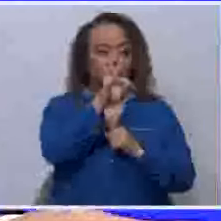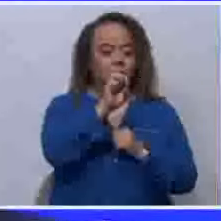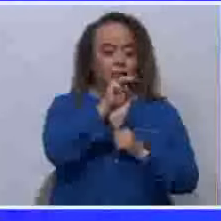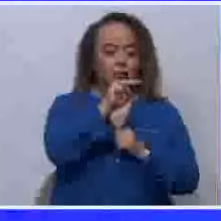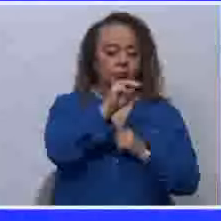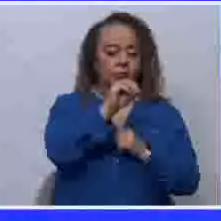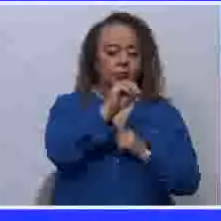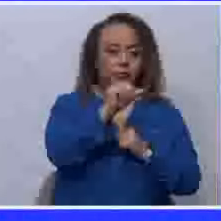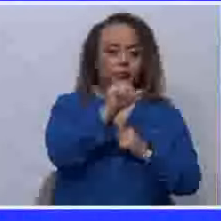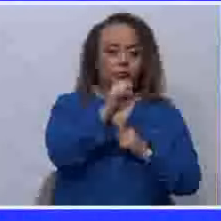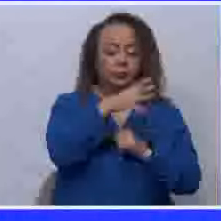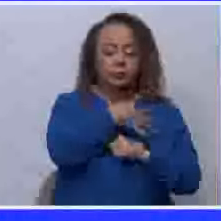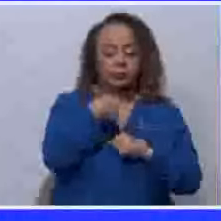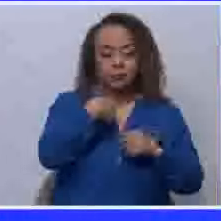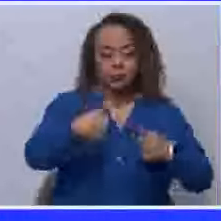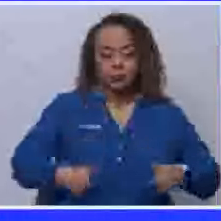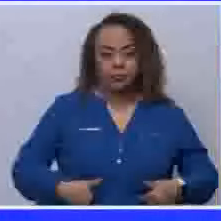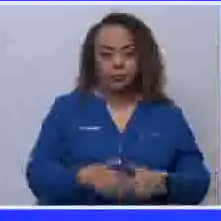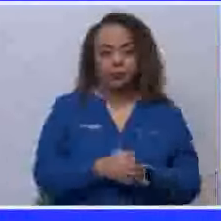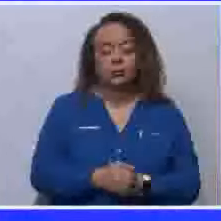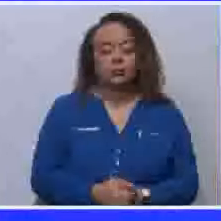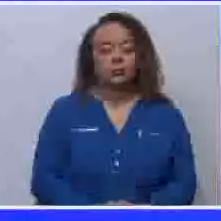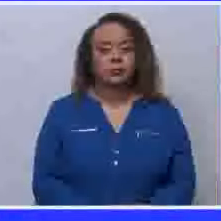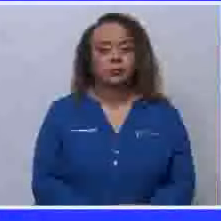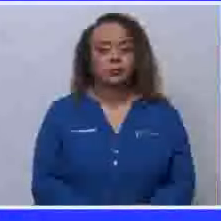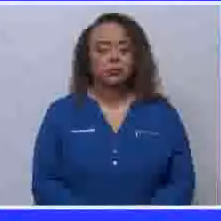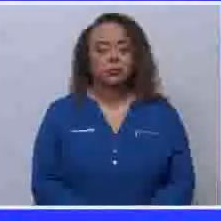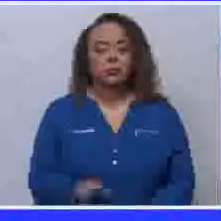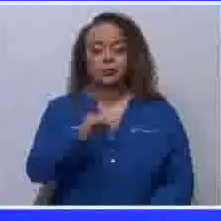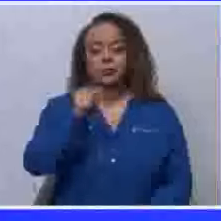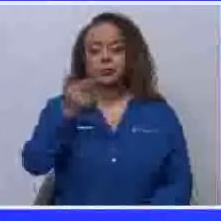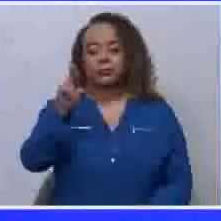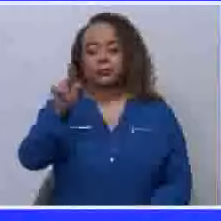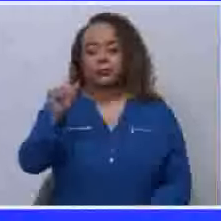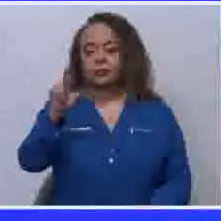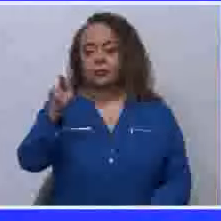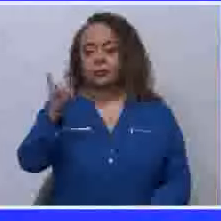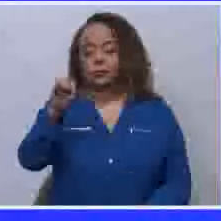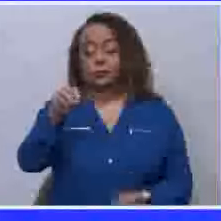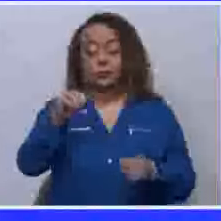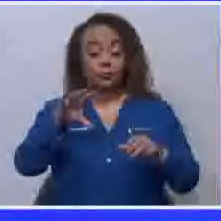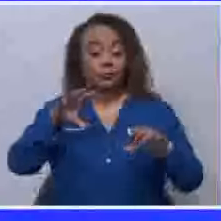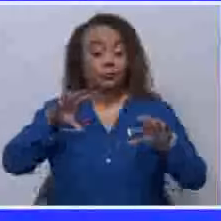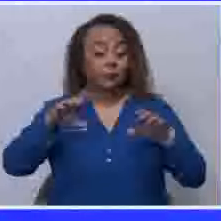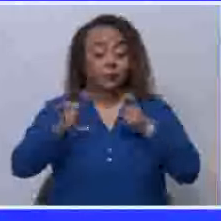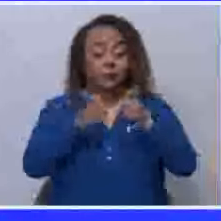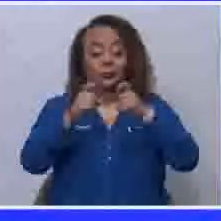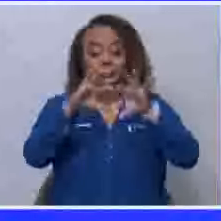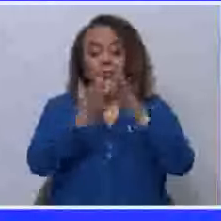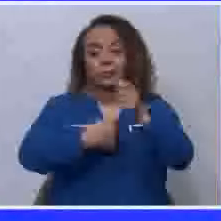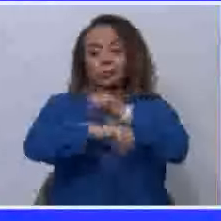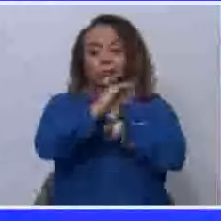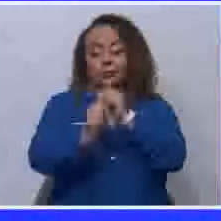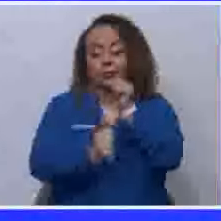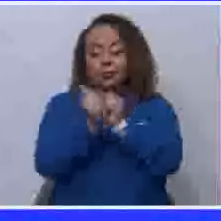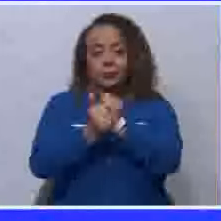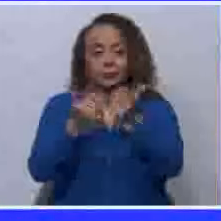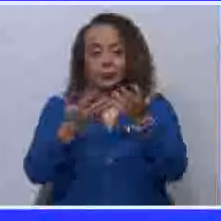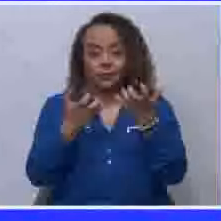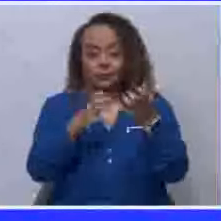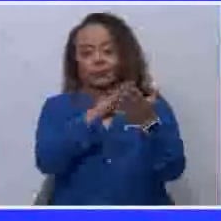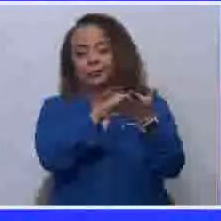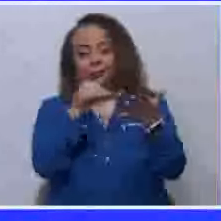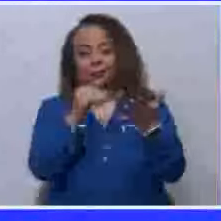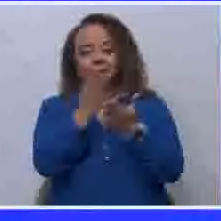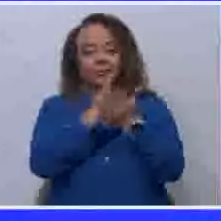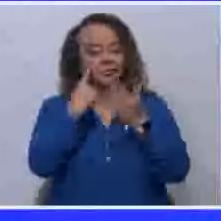del estilo, del gusto del técnico y de Guardiola, que atrapó el mundo del fútbol y que la mayoría de técnicos quieren emular, o por lo menos